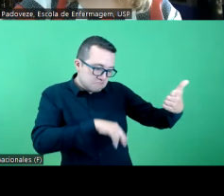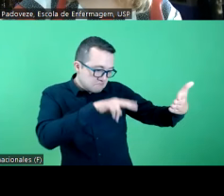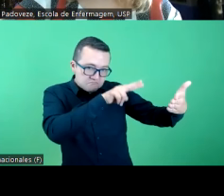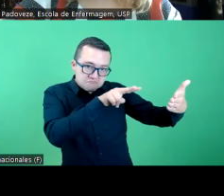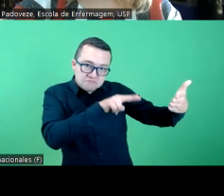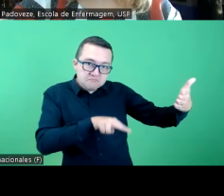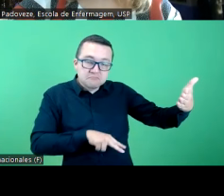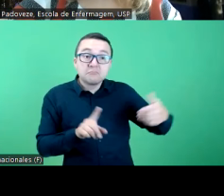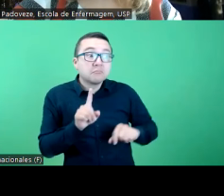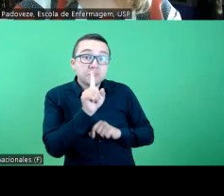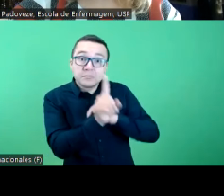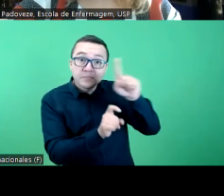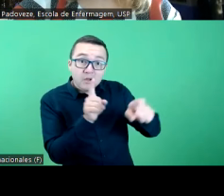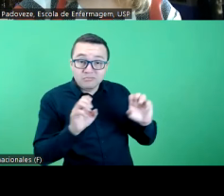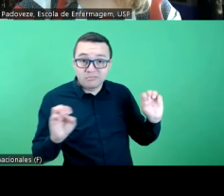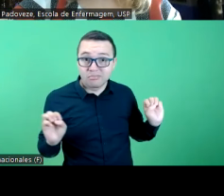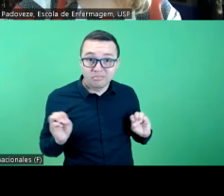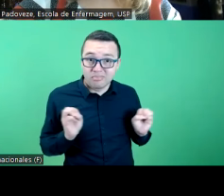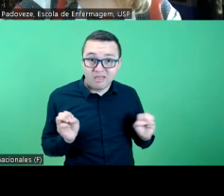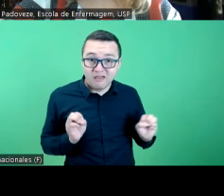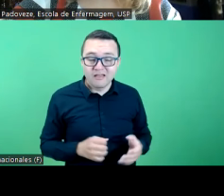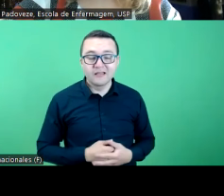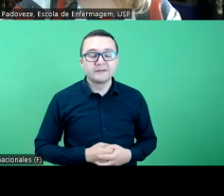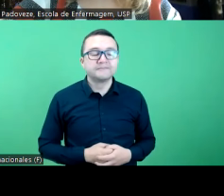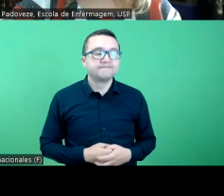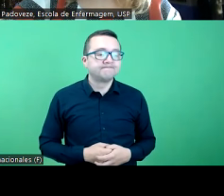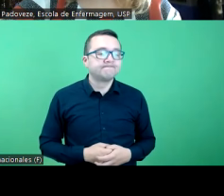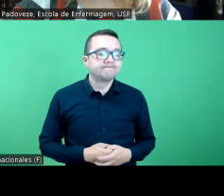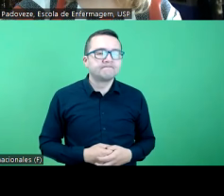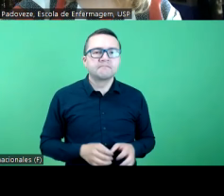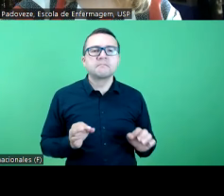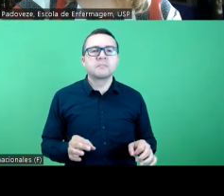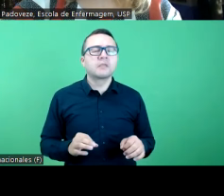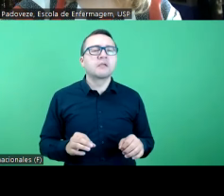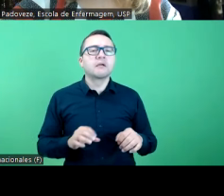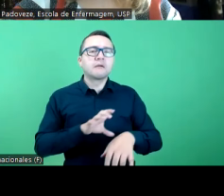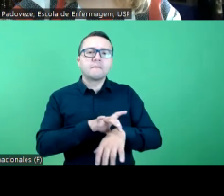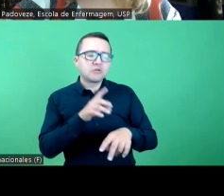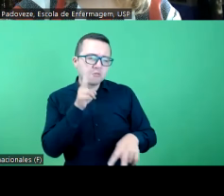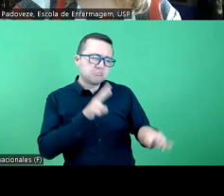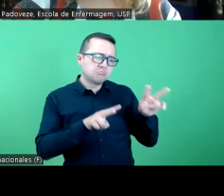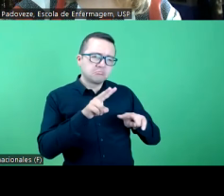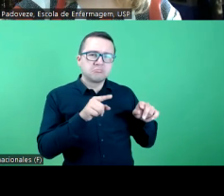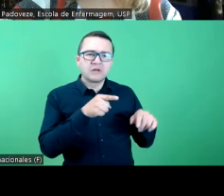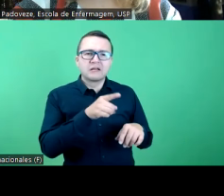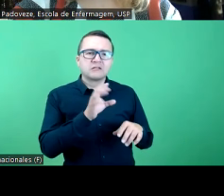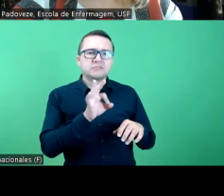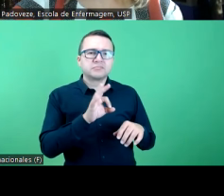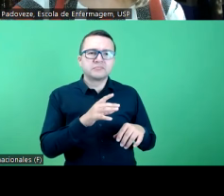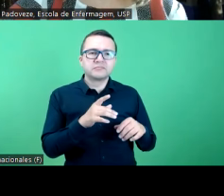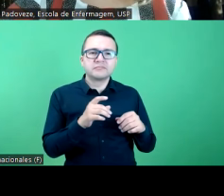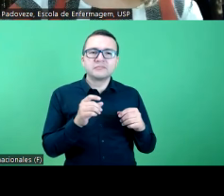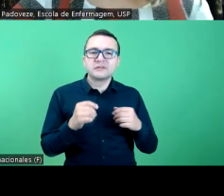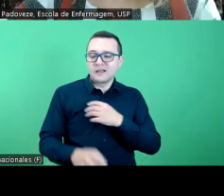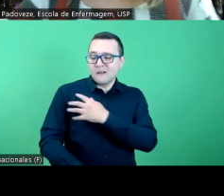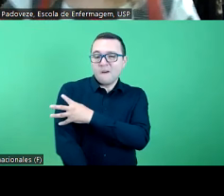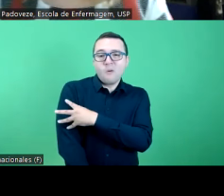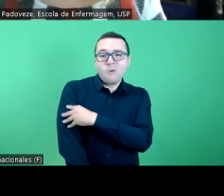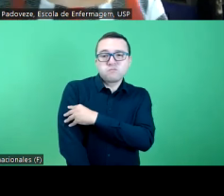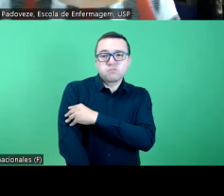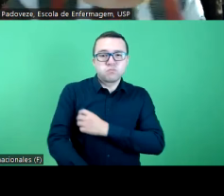interrogatorio. Sin embargo, no diagnosticó con un estrés y una contractura muscular a la que llamó síndrome